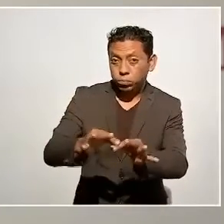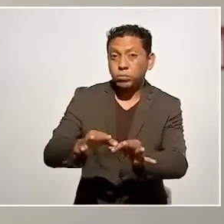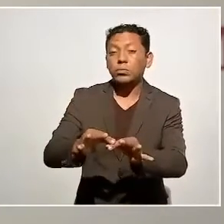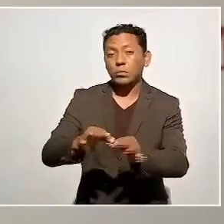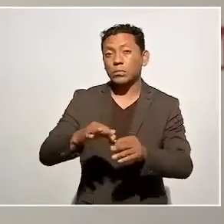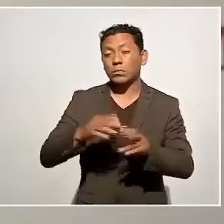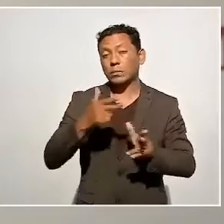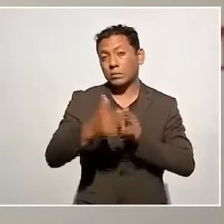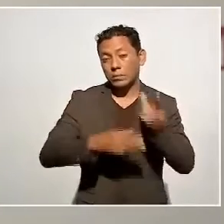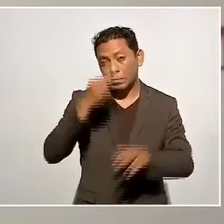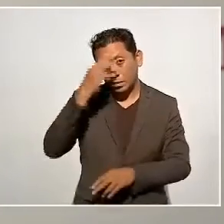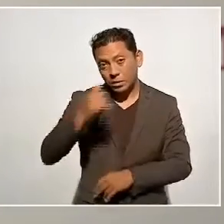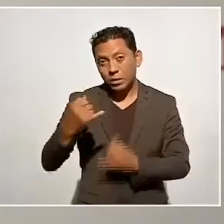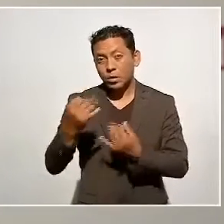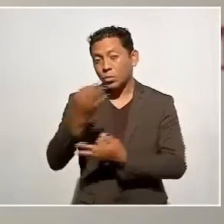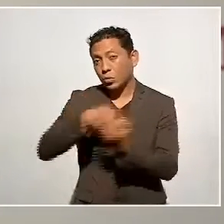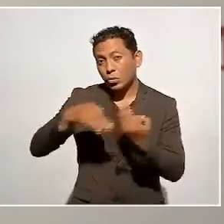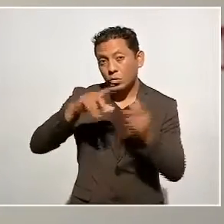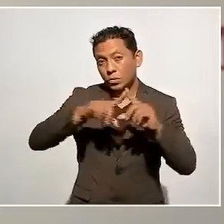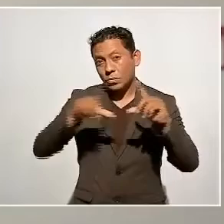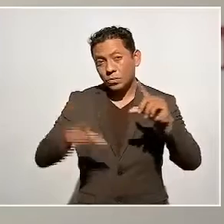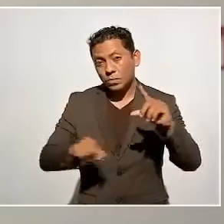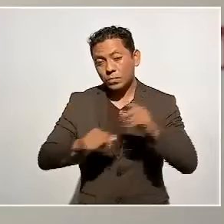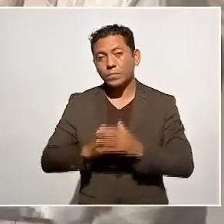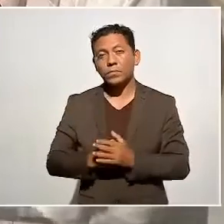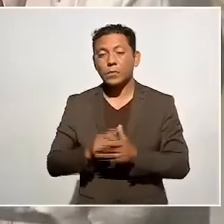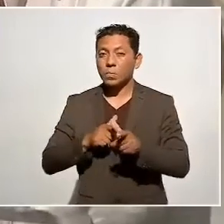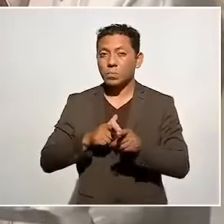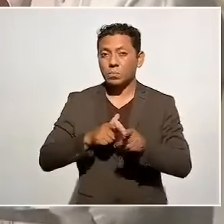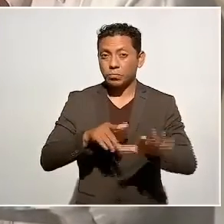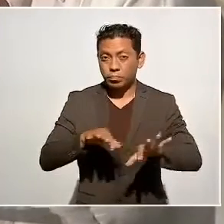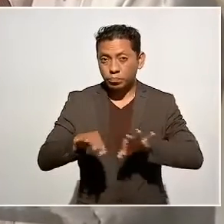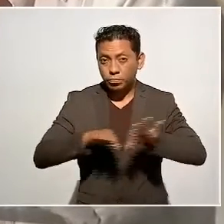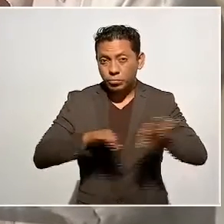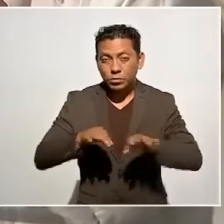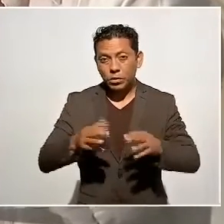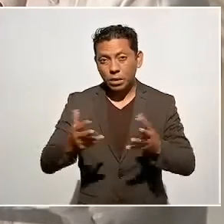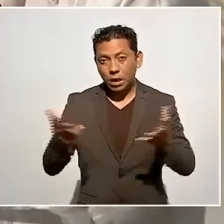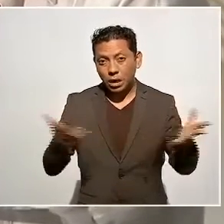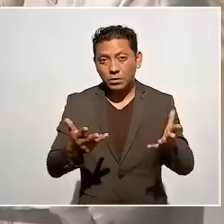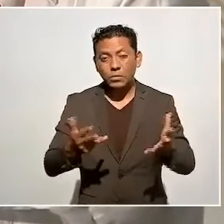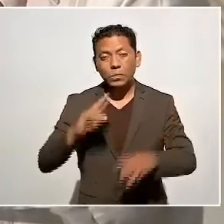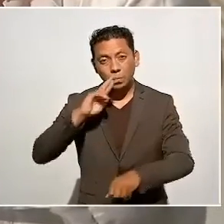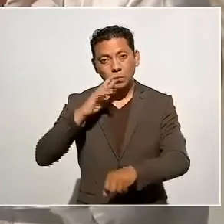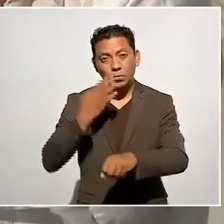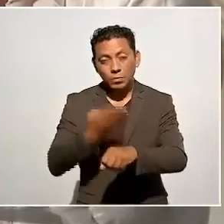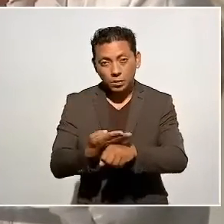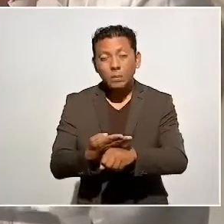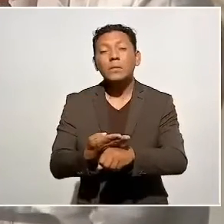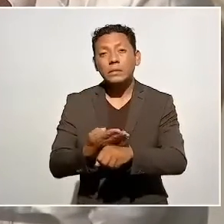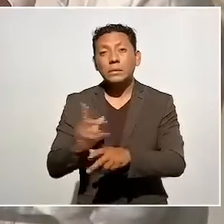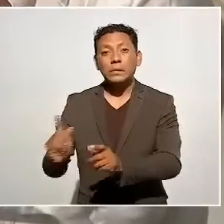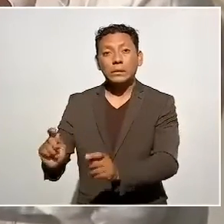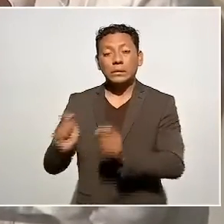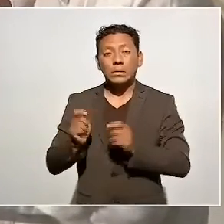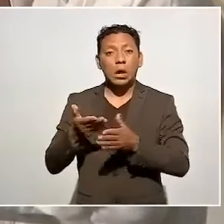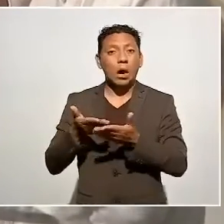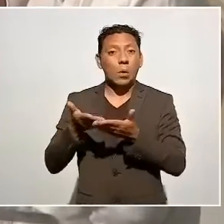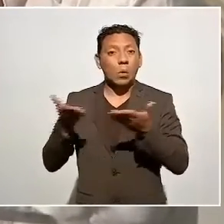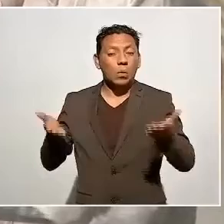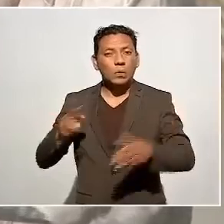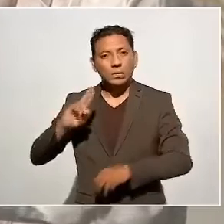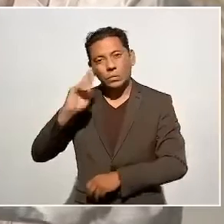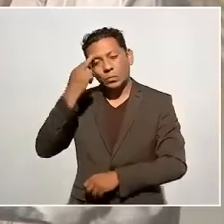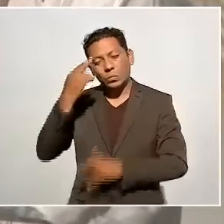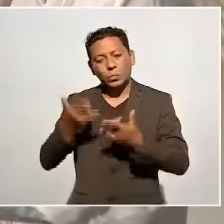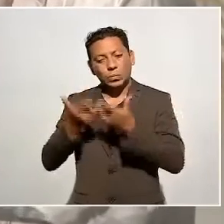Maya y con el pueblo de México. A seguir trabajando intensamente y asumiendo en todo momento la responsabilidad histórica que